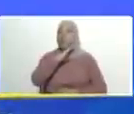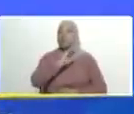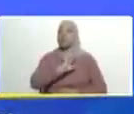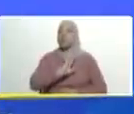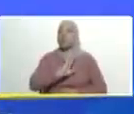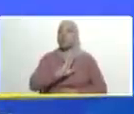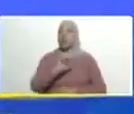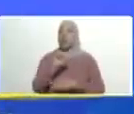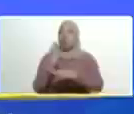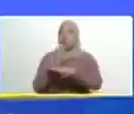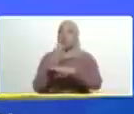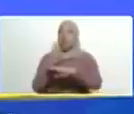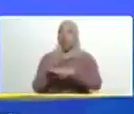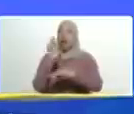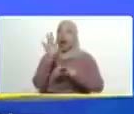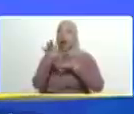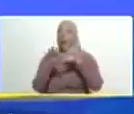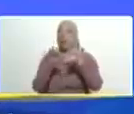de nuestros animales.